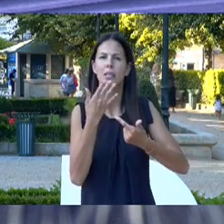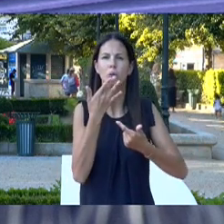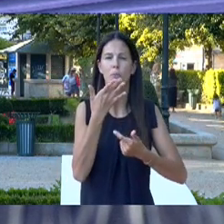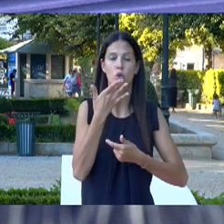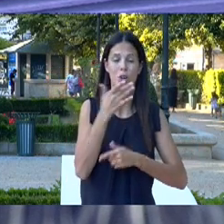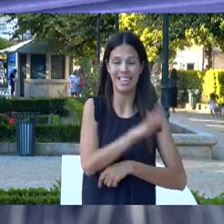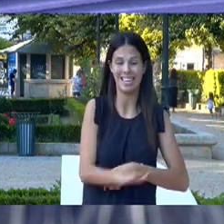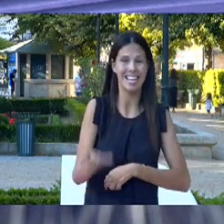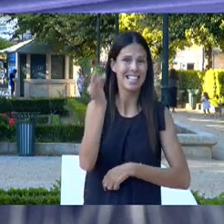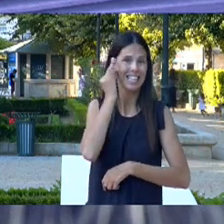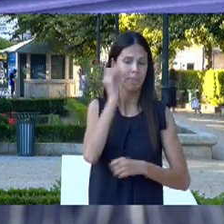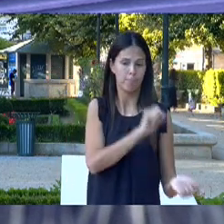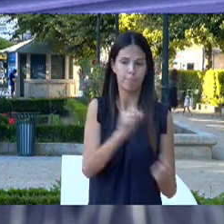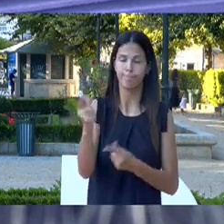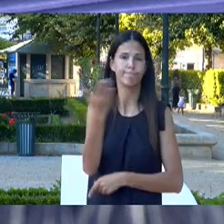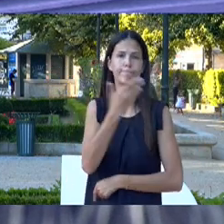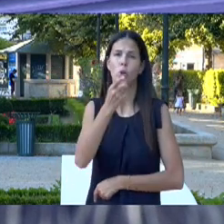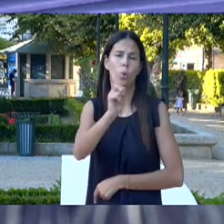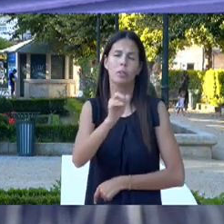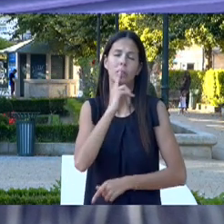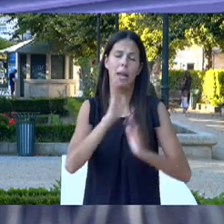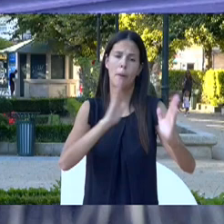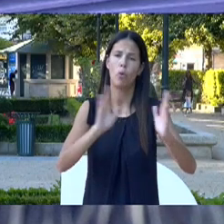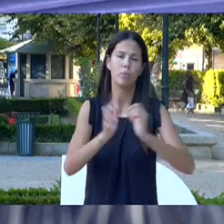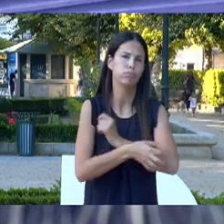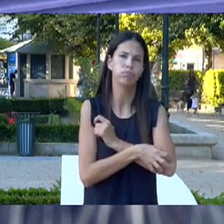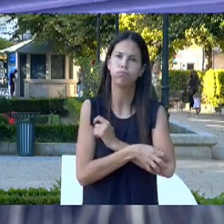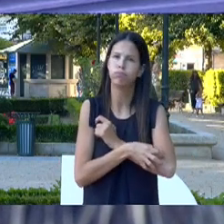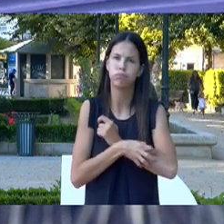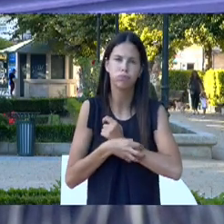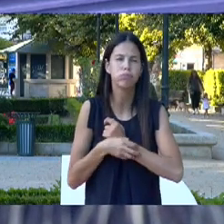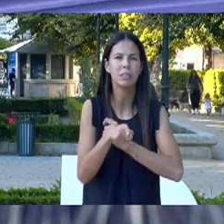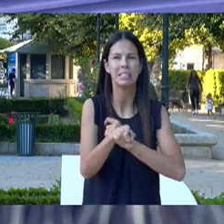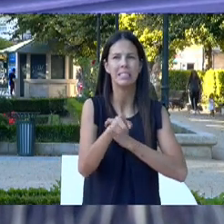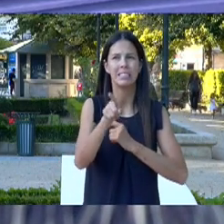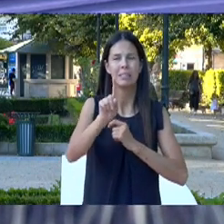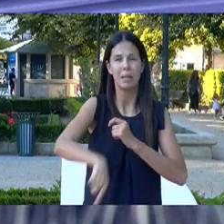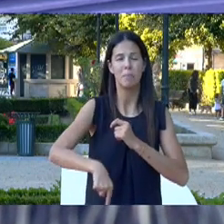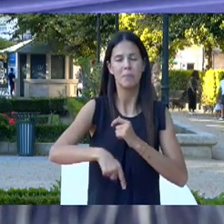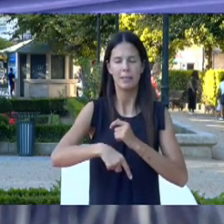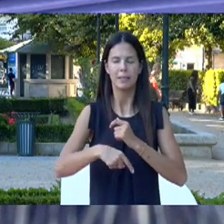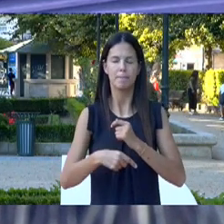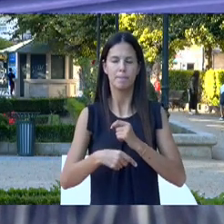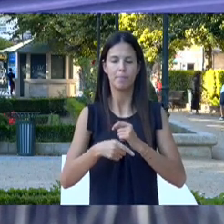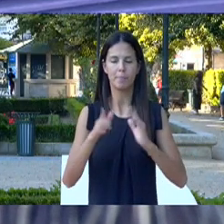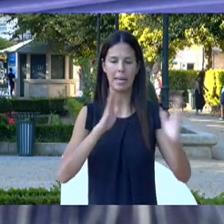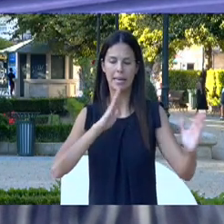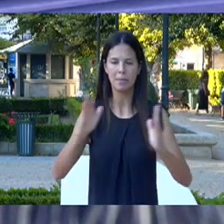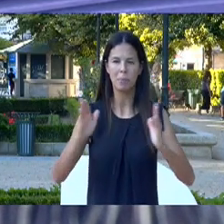escola, había moita pobreza, e ademais estaba moi vixente, non,